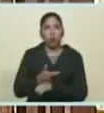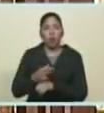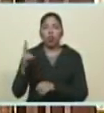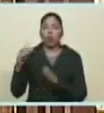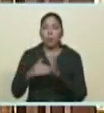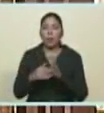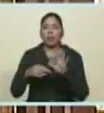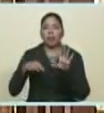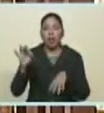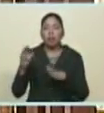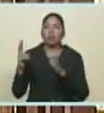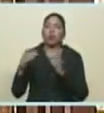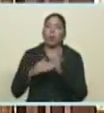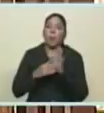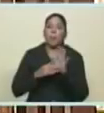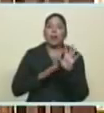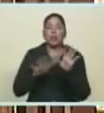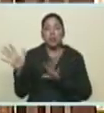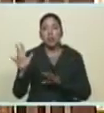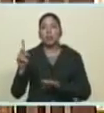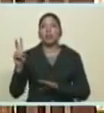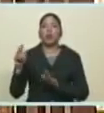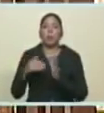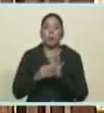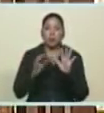2013, 2014, 2015, 2016.